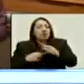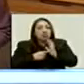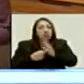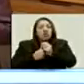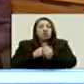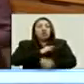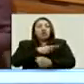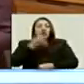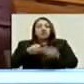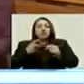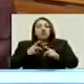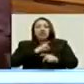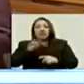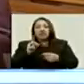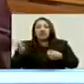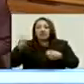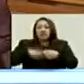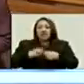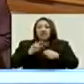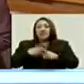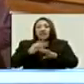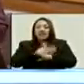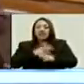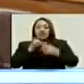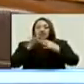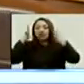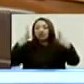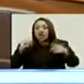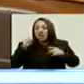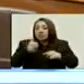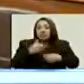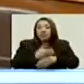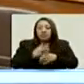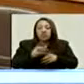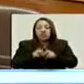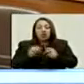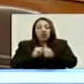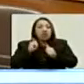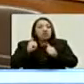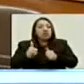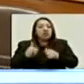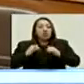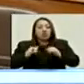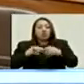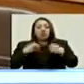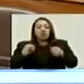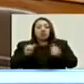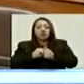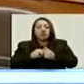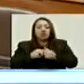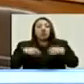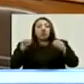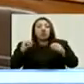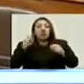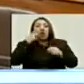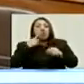Poder Judicial una demanda de filiación extramatrimonial, y de la misma manera, con la misma igualdad de oportunidades, los